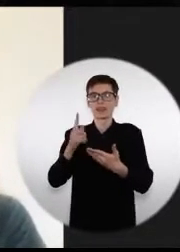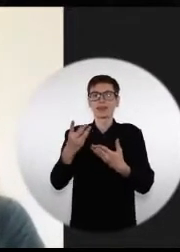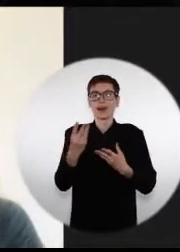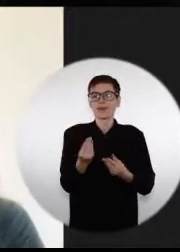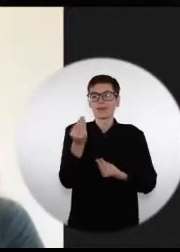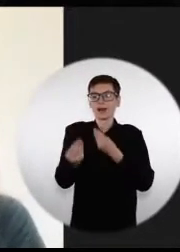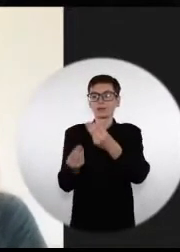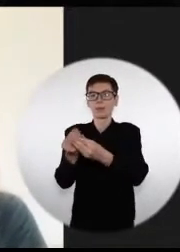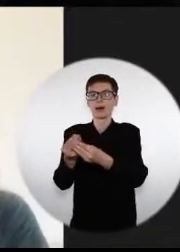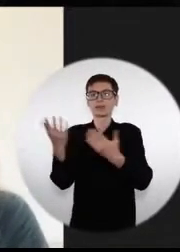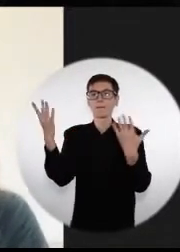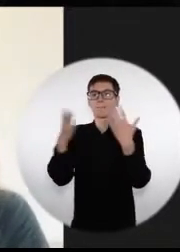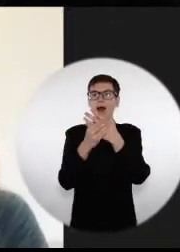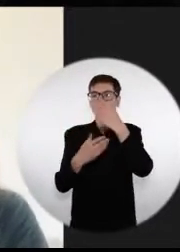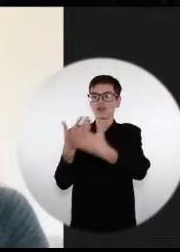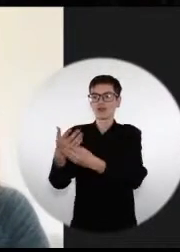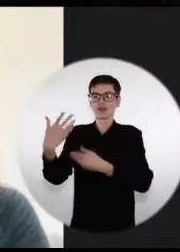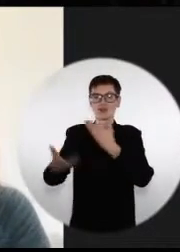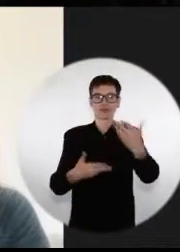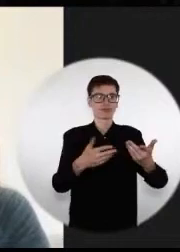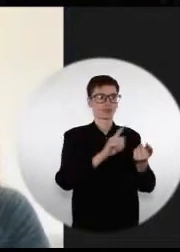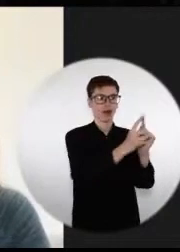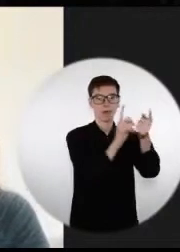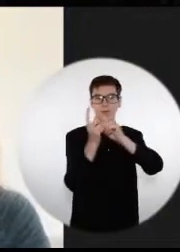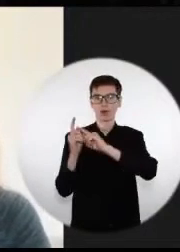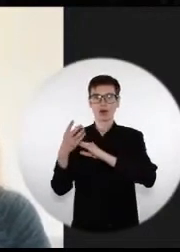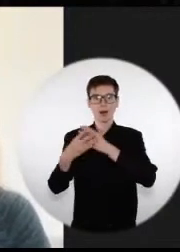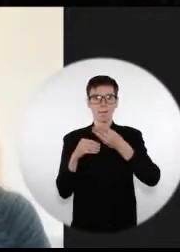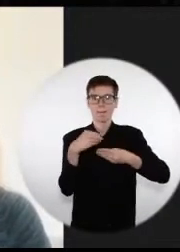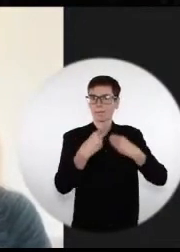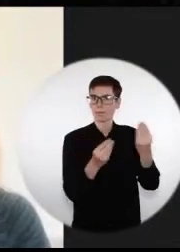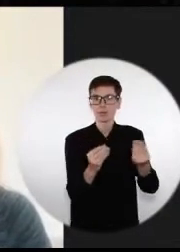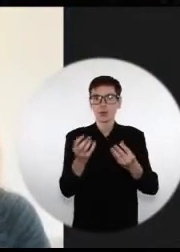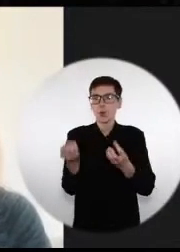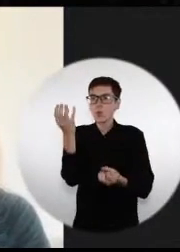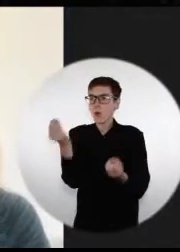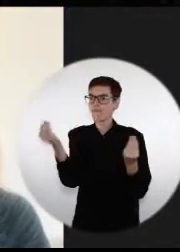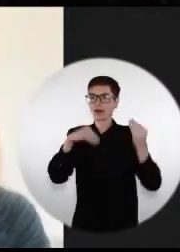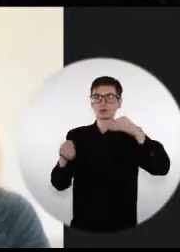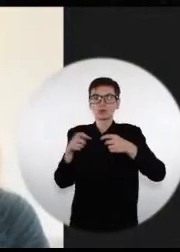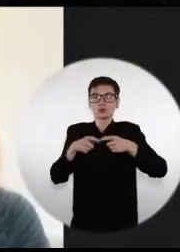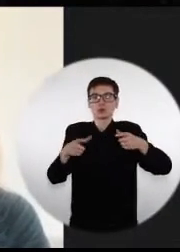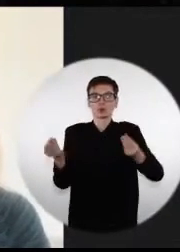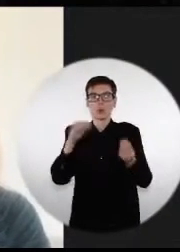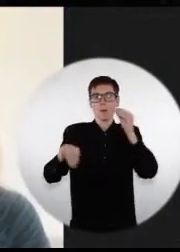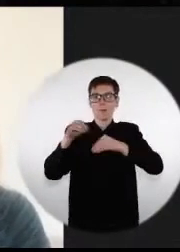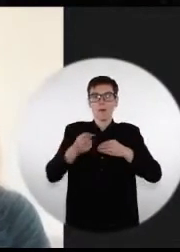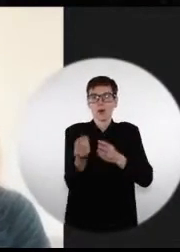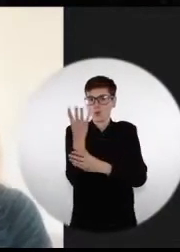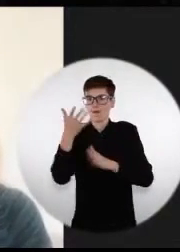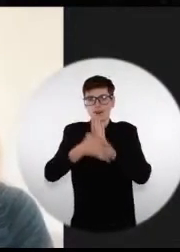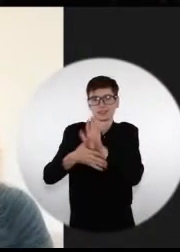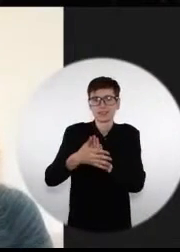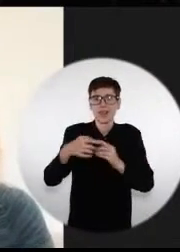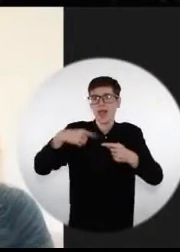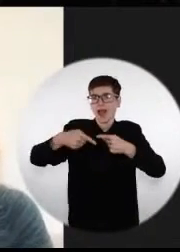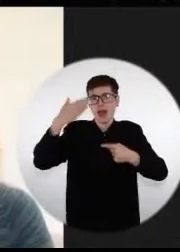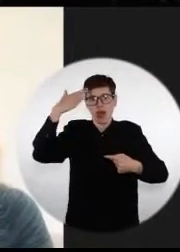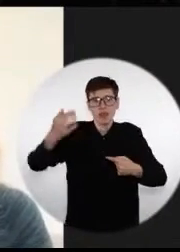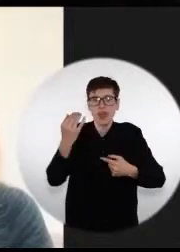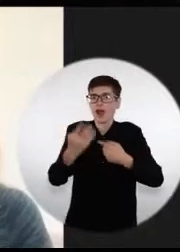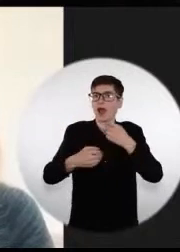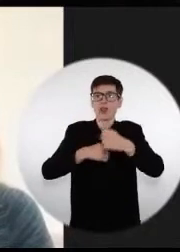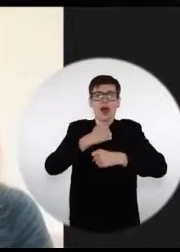es una lengua de sentí que esa grafía en un lenguaje ágrafo no se puede escribir y si se traspasa de mano en manos del cuerpo un cuerpo y está en